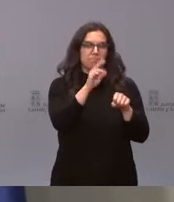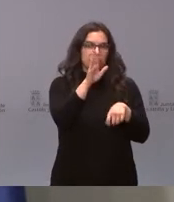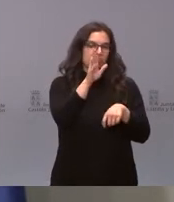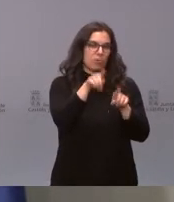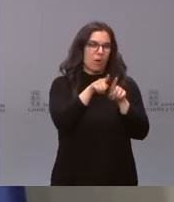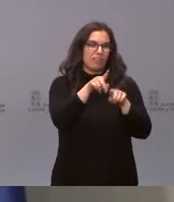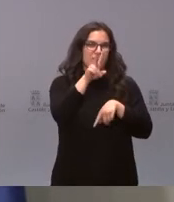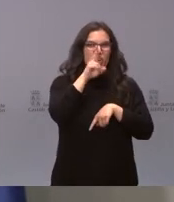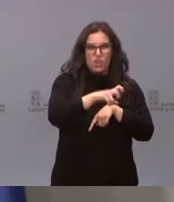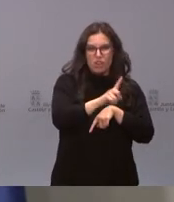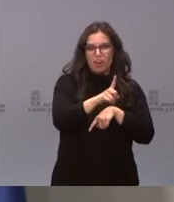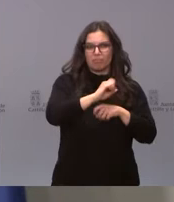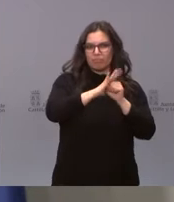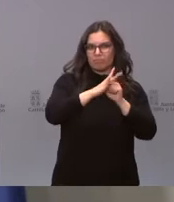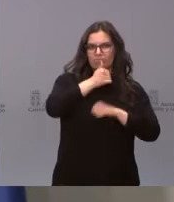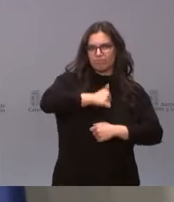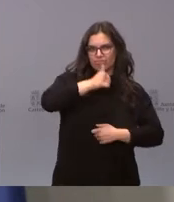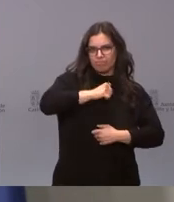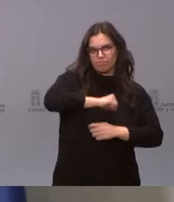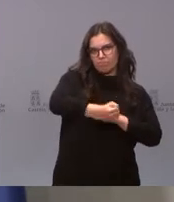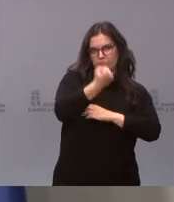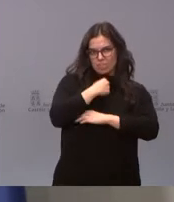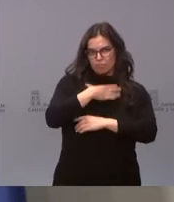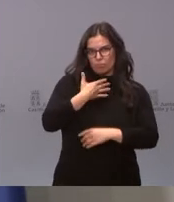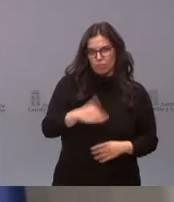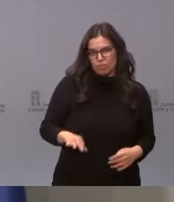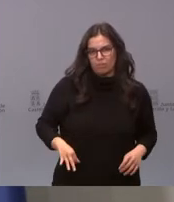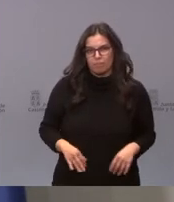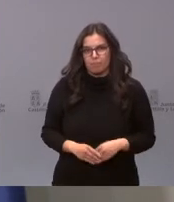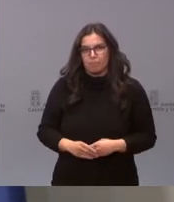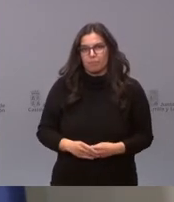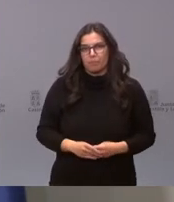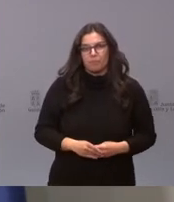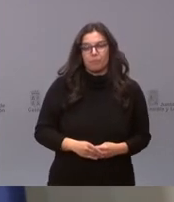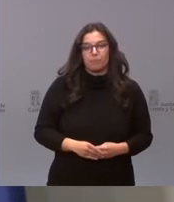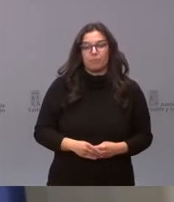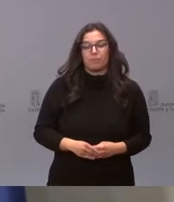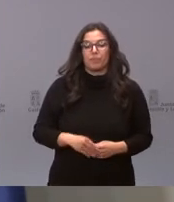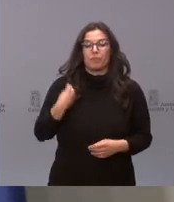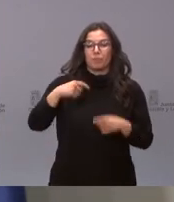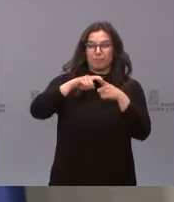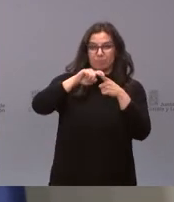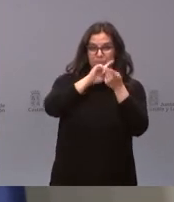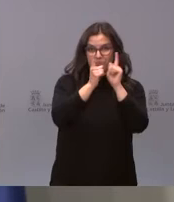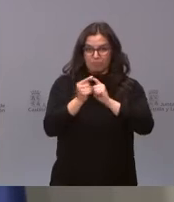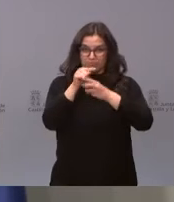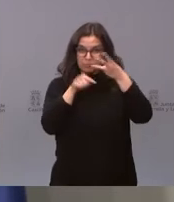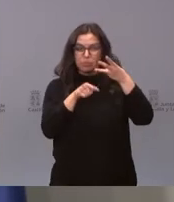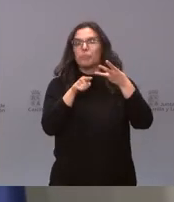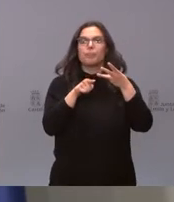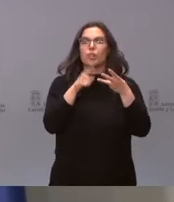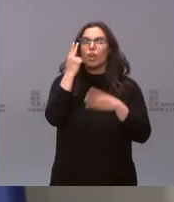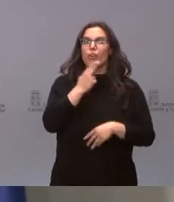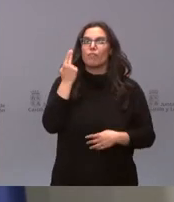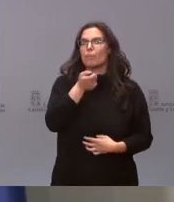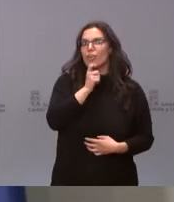decir por infección natural o por la vacunación la confirmación de estas variantes se realiza mediante secuenciación para su